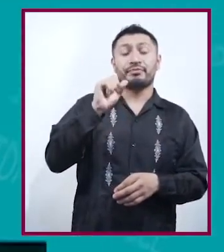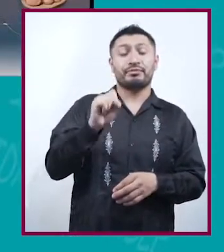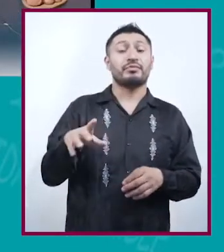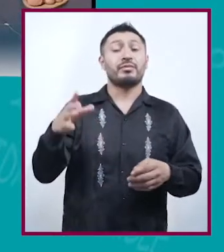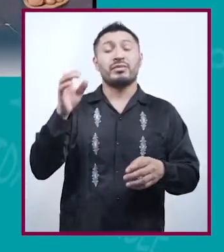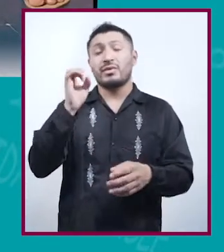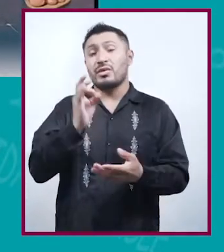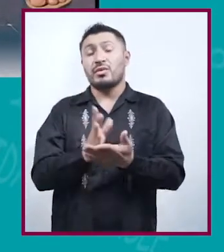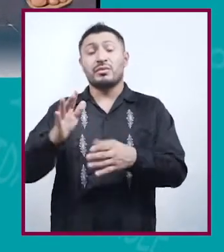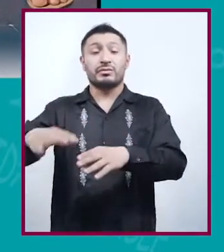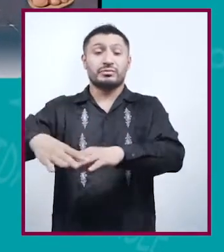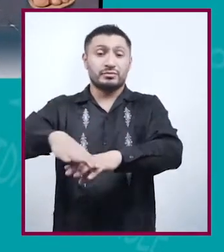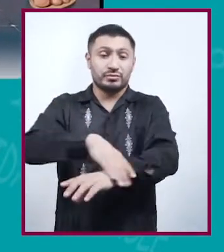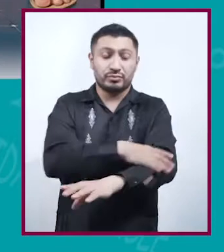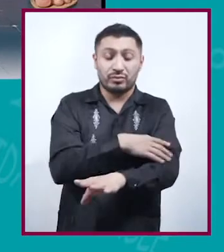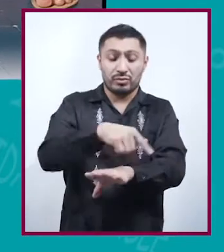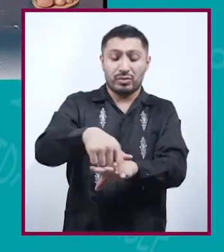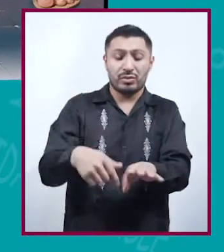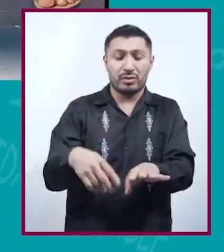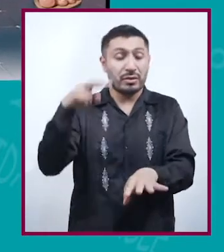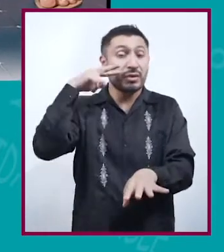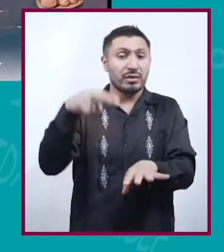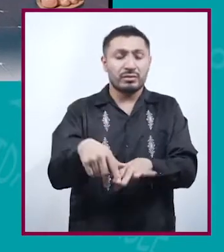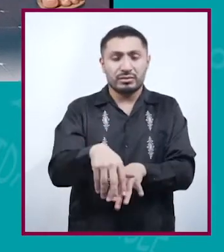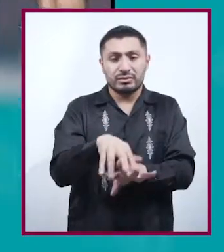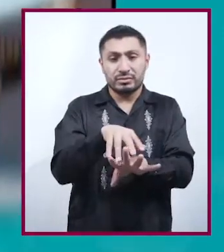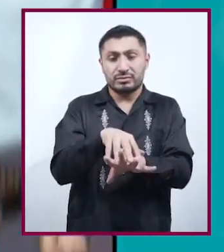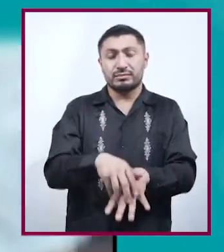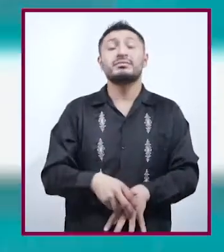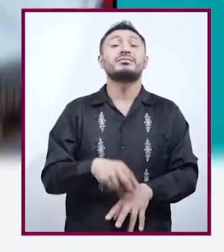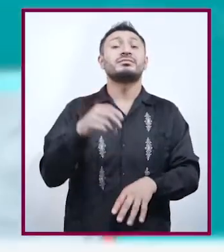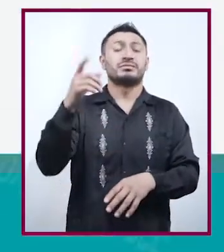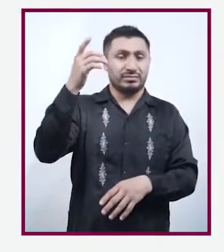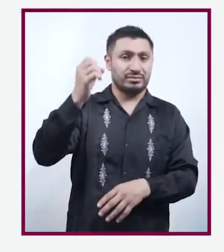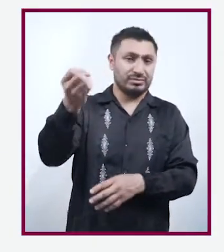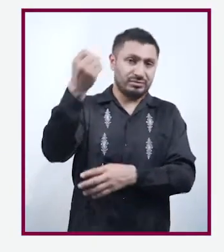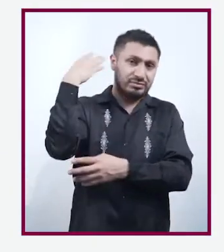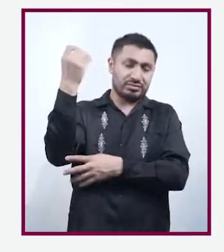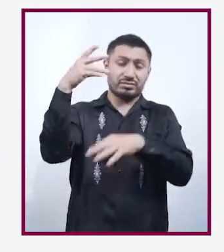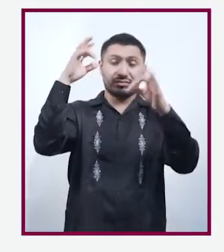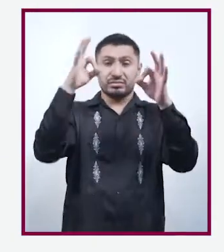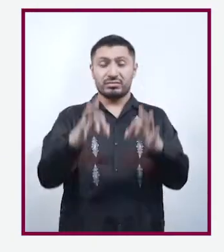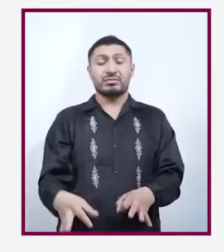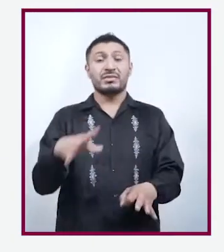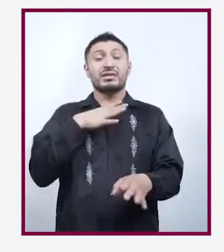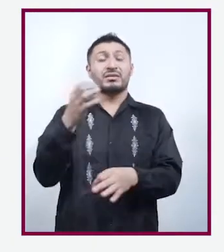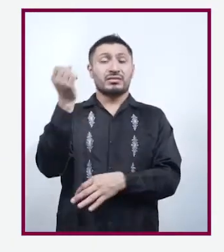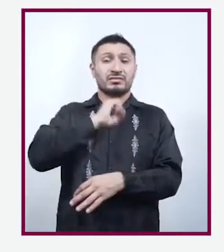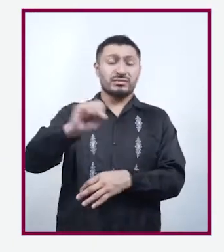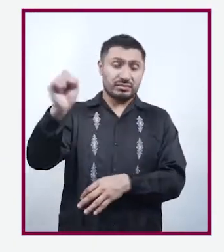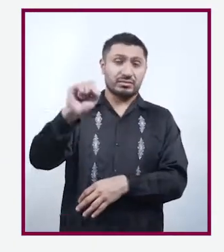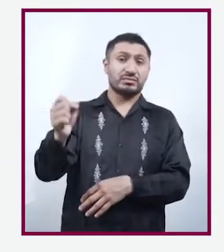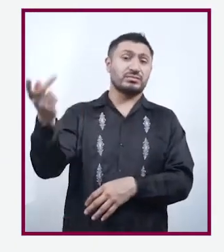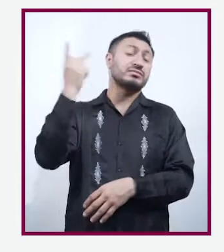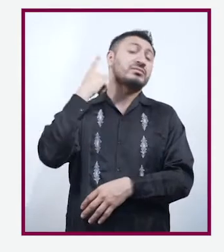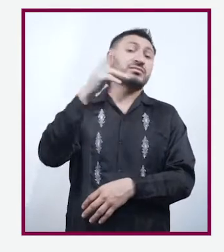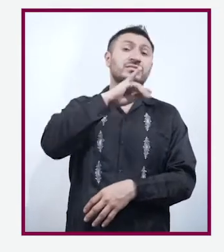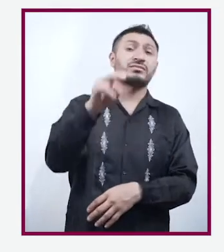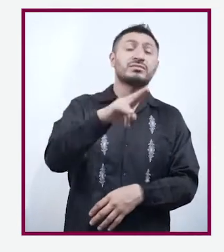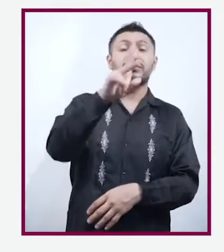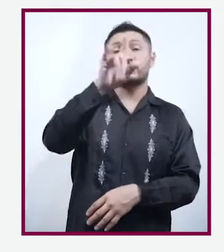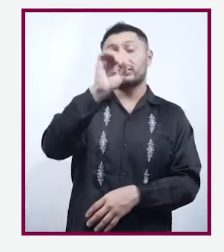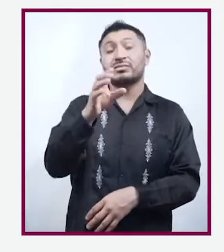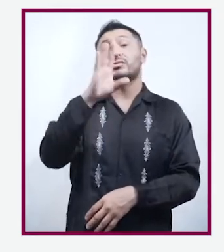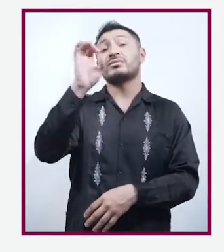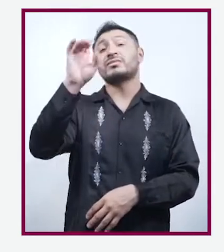Las tropas, por su parte, puro botín con los dedos al descubierto. Sabemos que en las ceremonias oficiales, el famoso político y